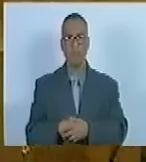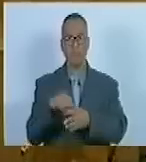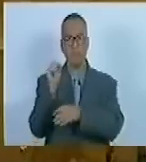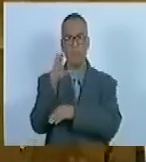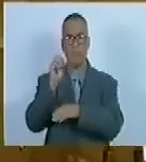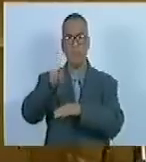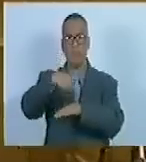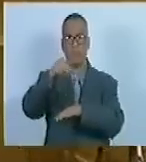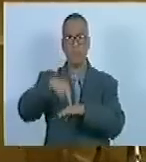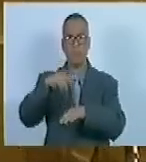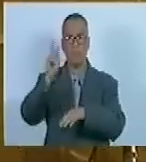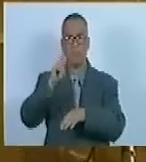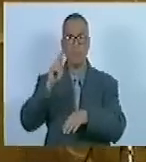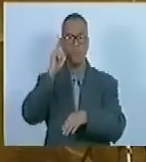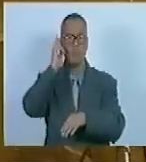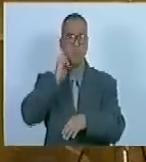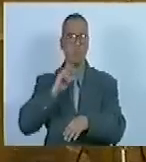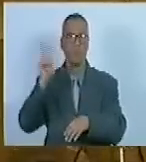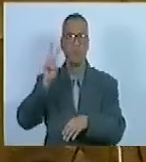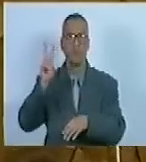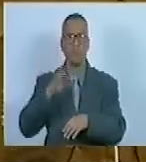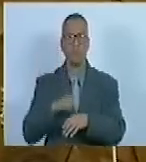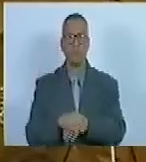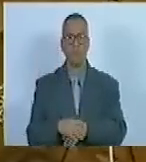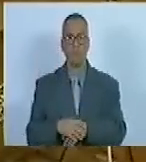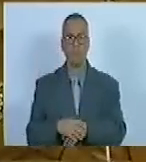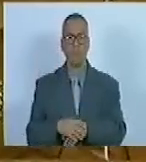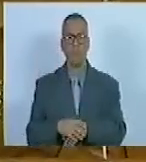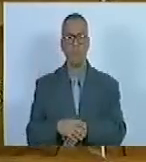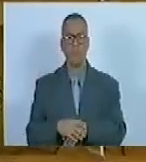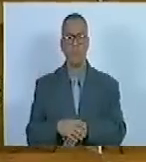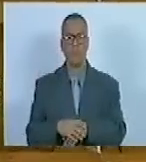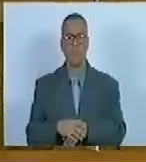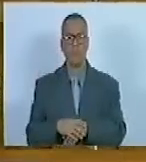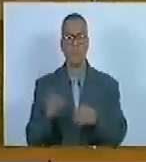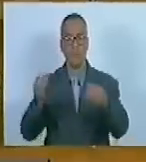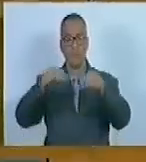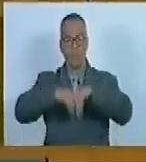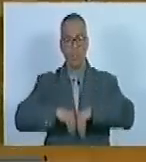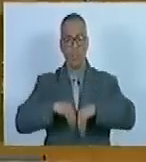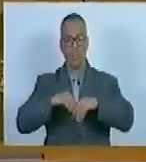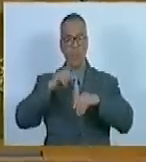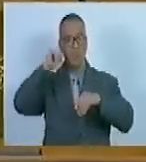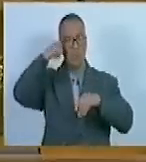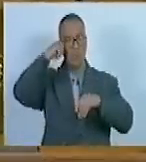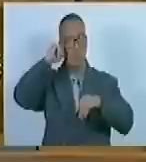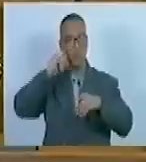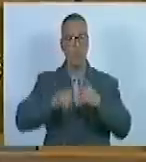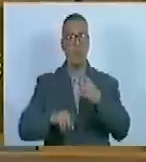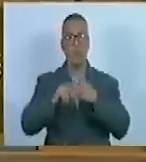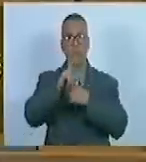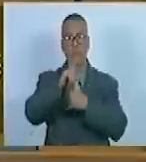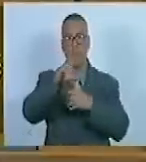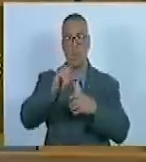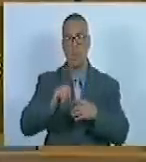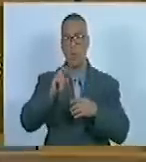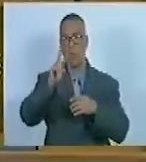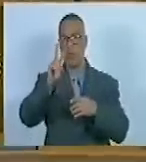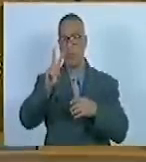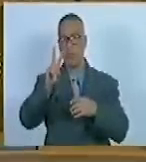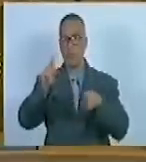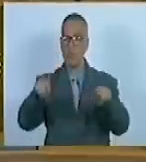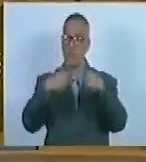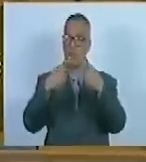Asamblea Nacional de la República Bolivariana de Venezuela. Acuerdo en conmemoración del